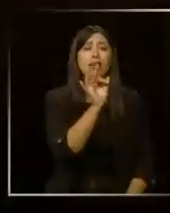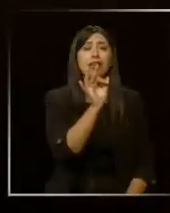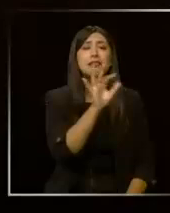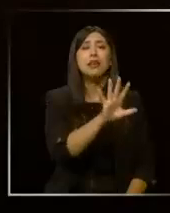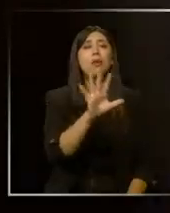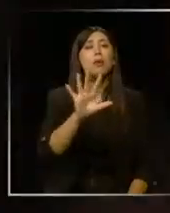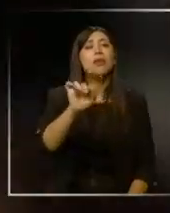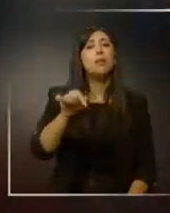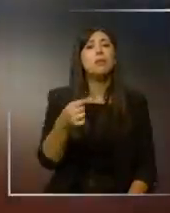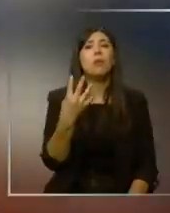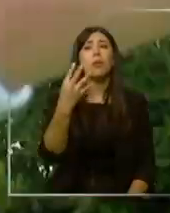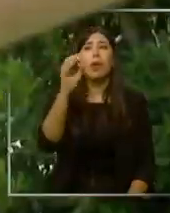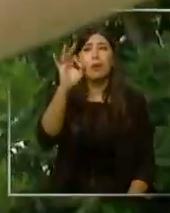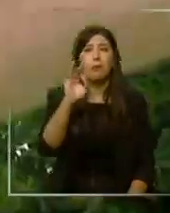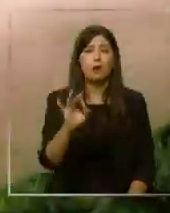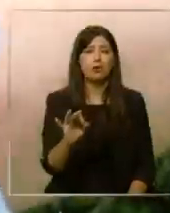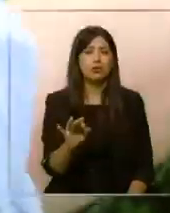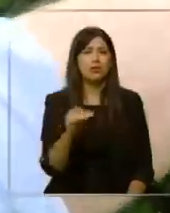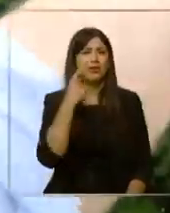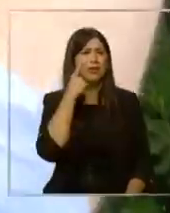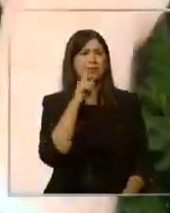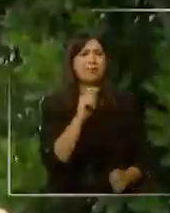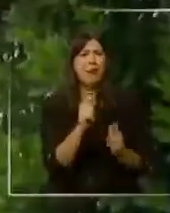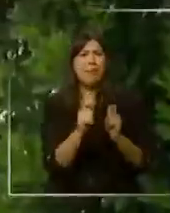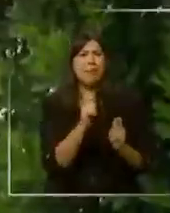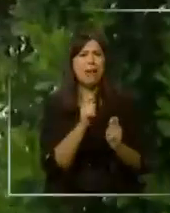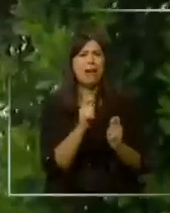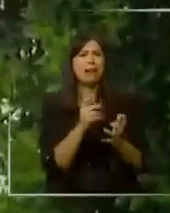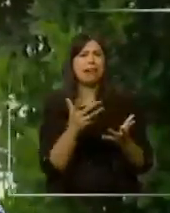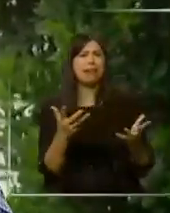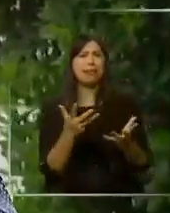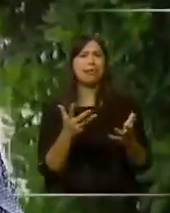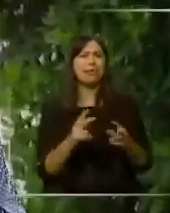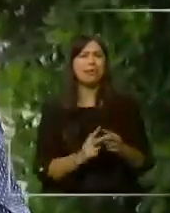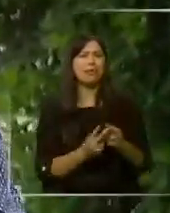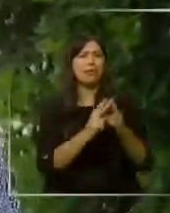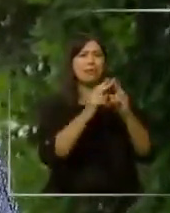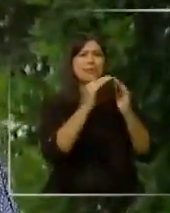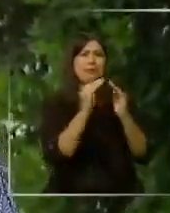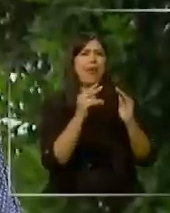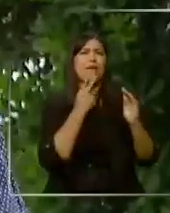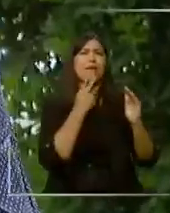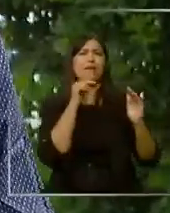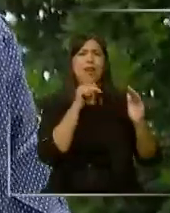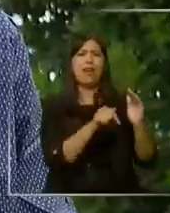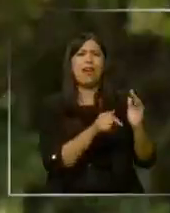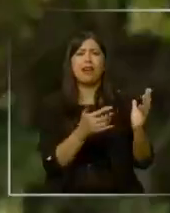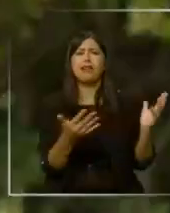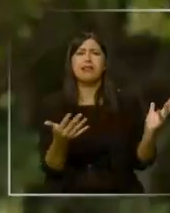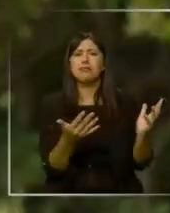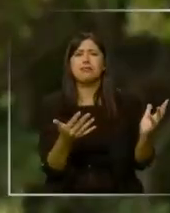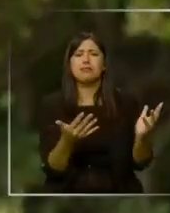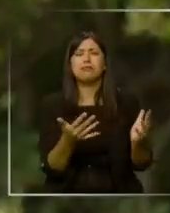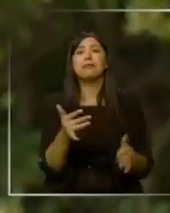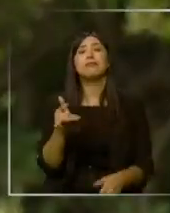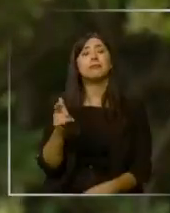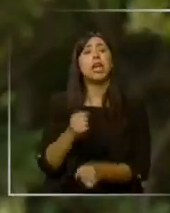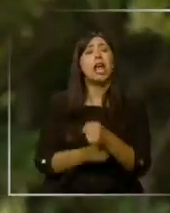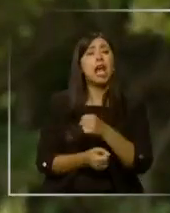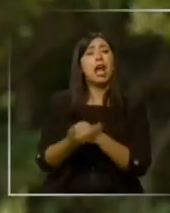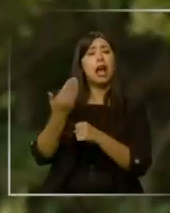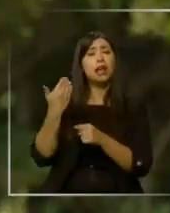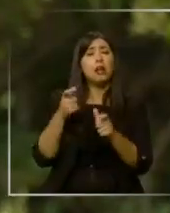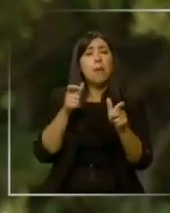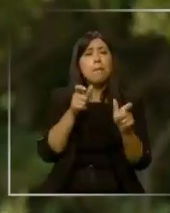55,4 por. Pero qué tan riesgoso es edificar y habitar en la falla de San Ramón hace varios años que hay un monitoreo